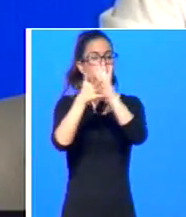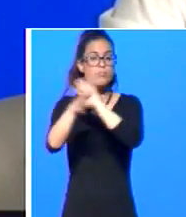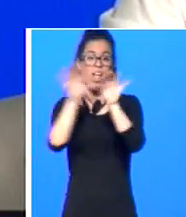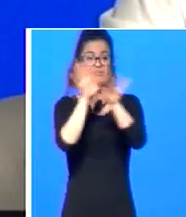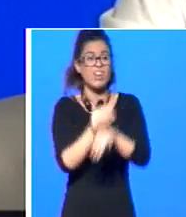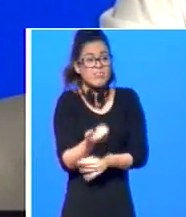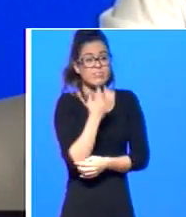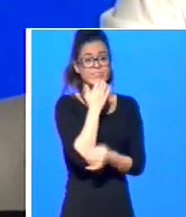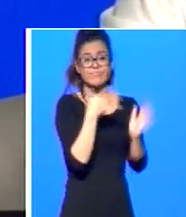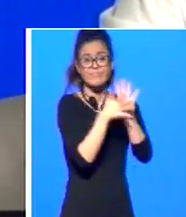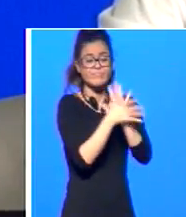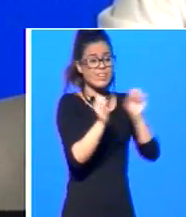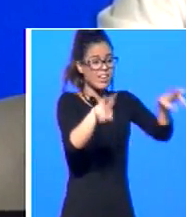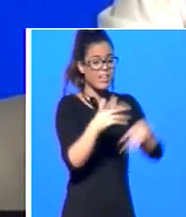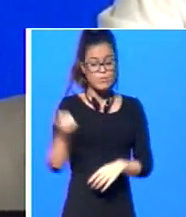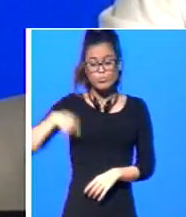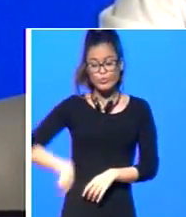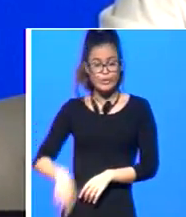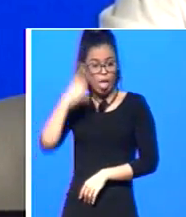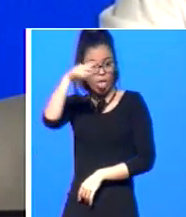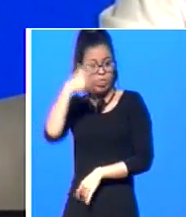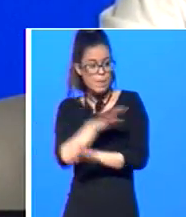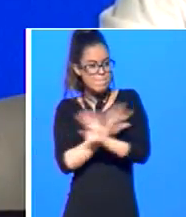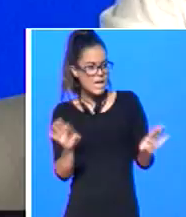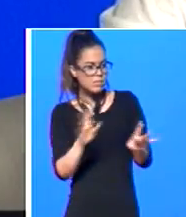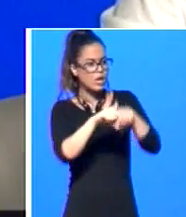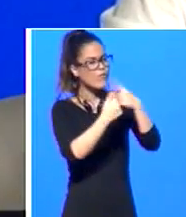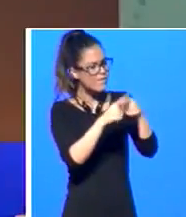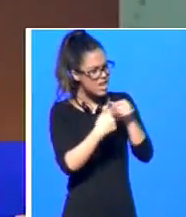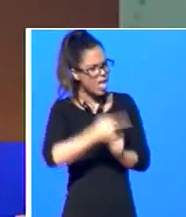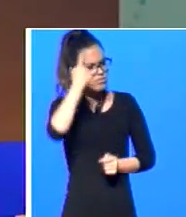los alumnos, no trascede de los patios del colegio.